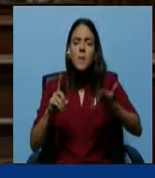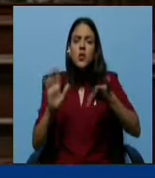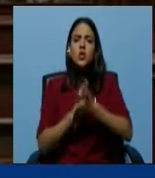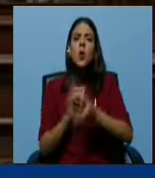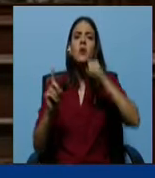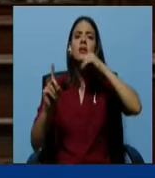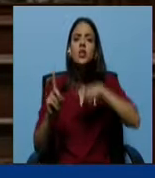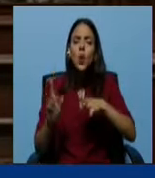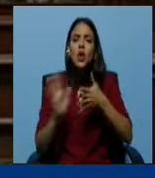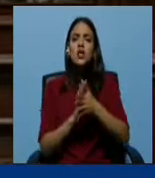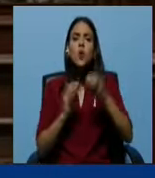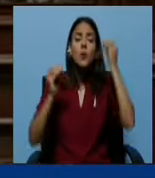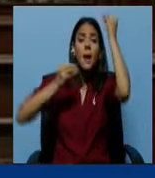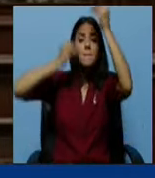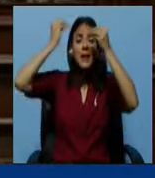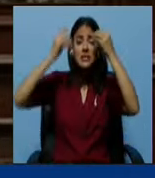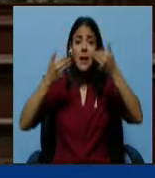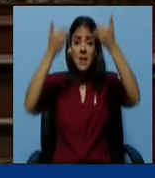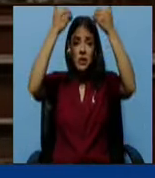humano para